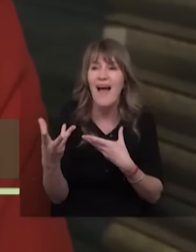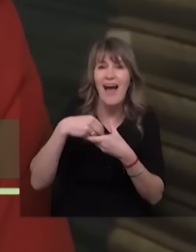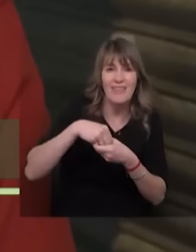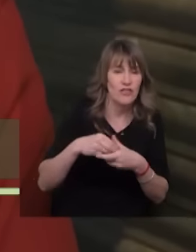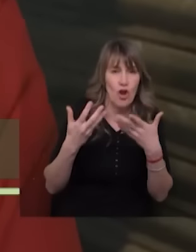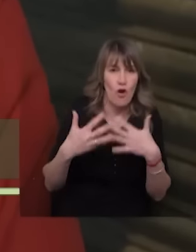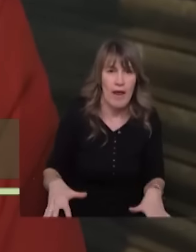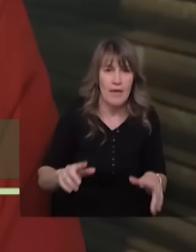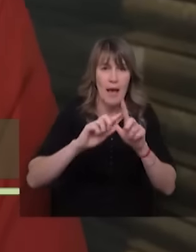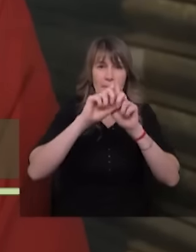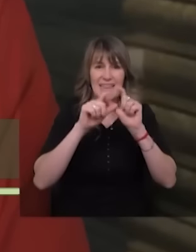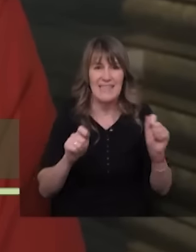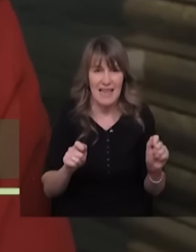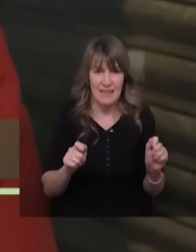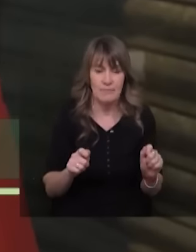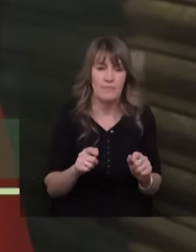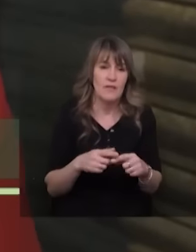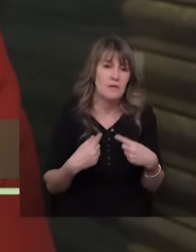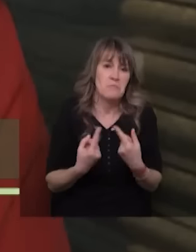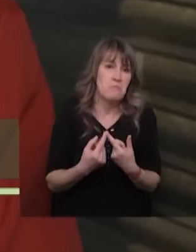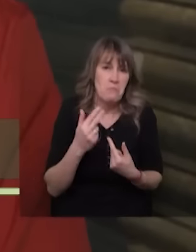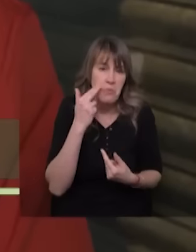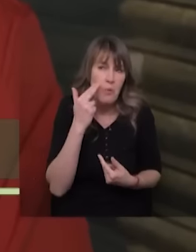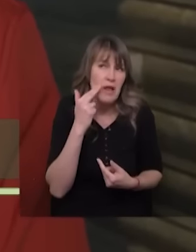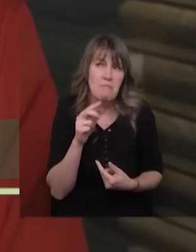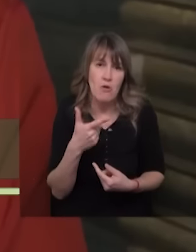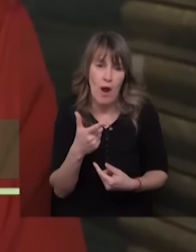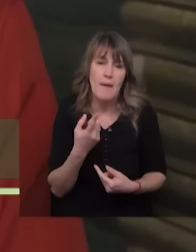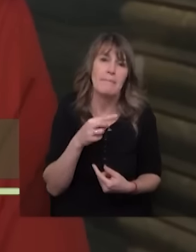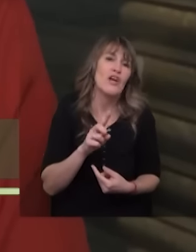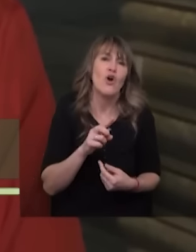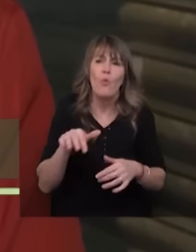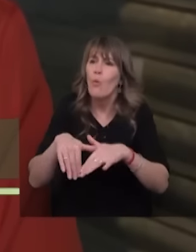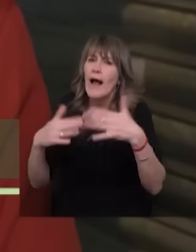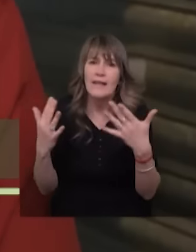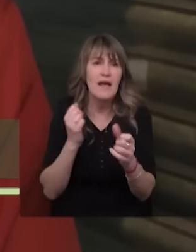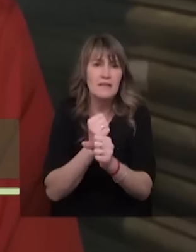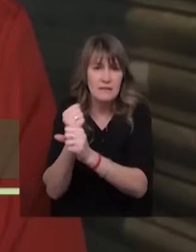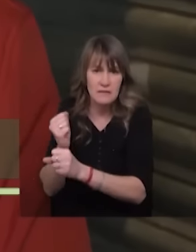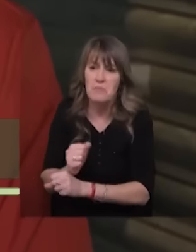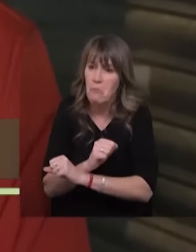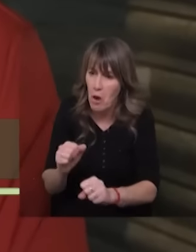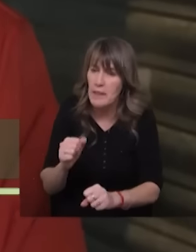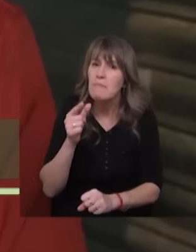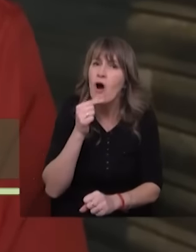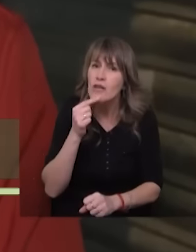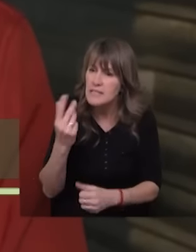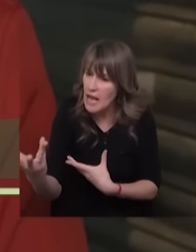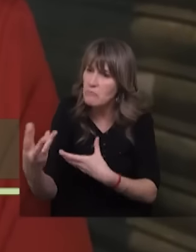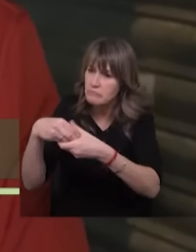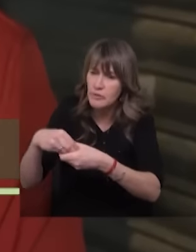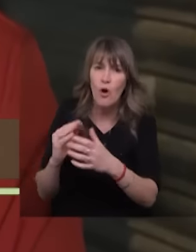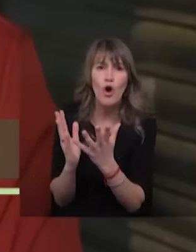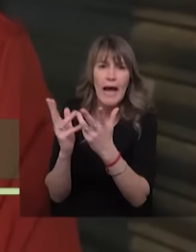pit nt por qué motivo nosotros no tenemos problema con que cualquier trabajador Incluyendo los trabajadores del Ministerio de interior y la policía se organice se